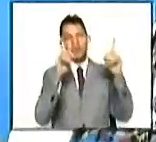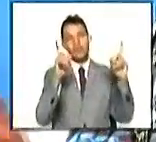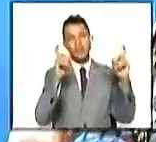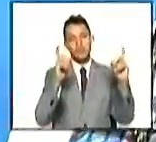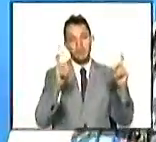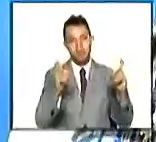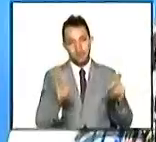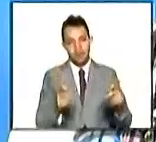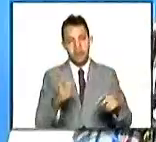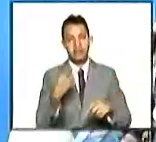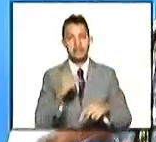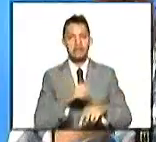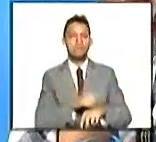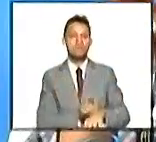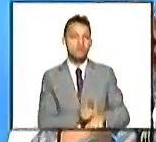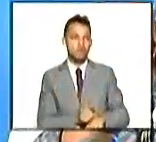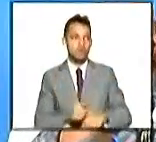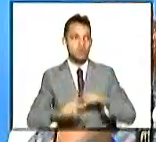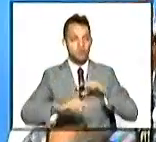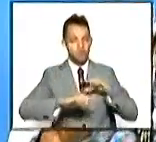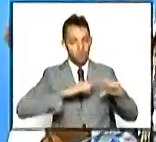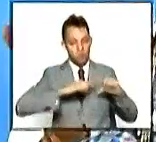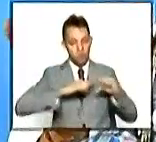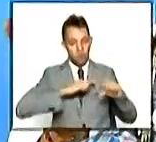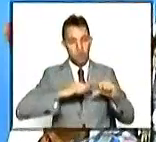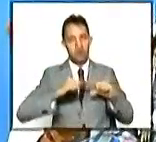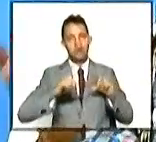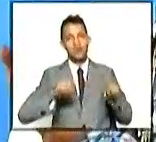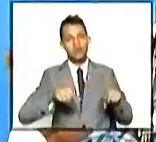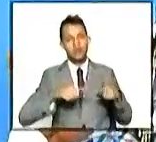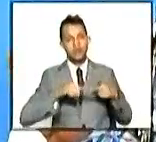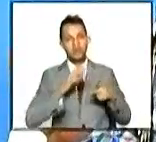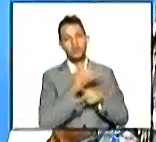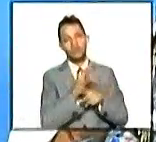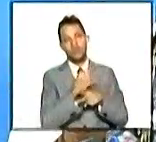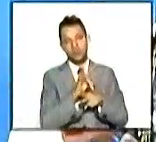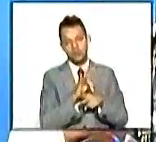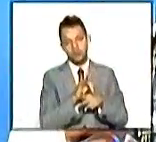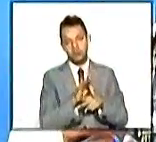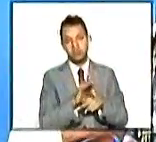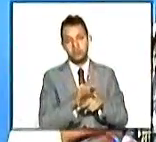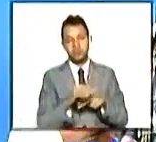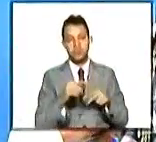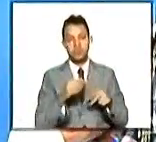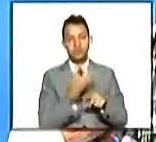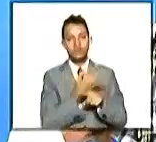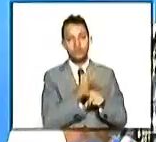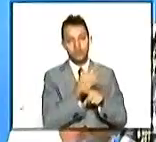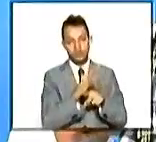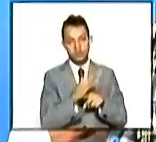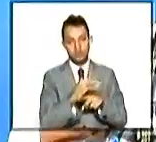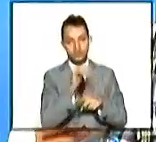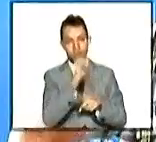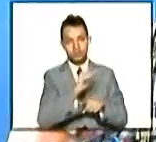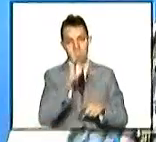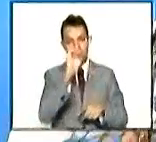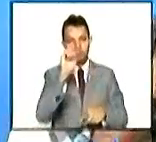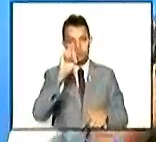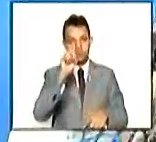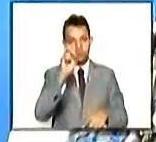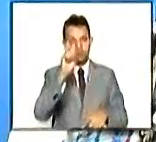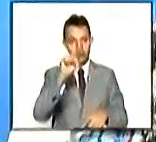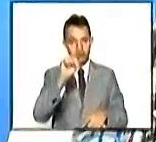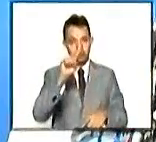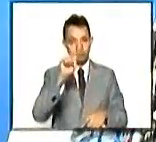programa, desde luego media hora, con correos electrónicos y también con Twitter. Nuestra cuenta de Twitter, @ConexiónVital1.